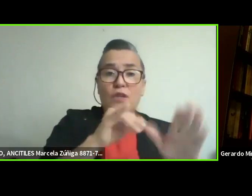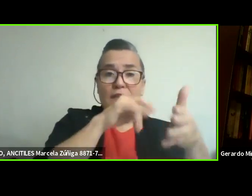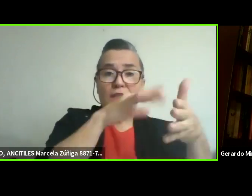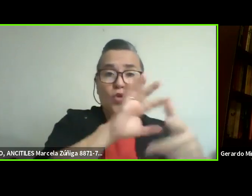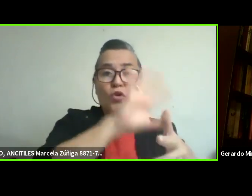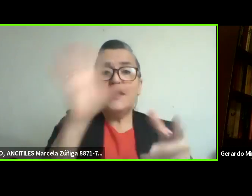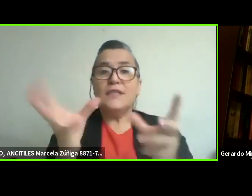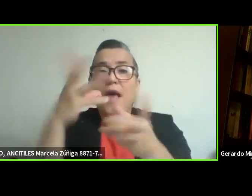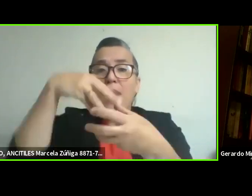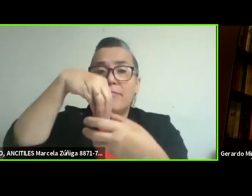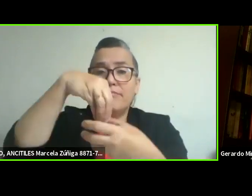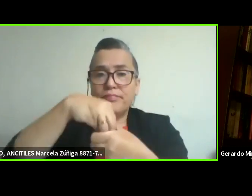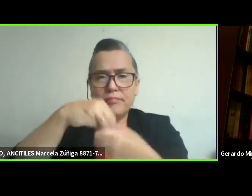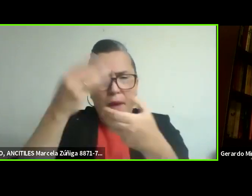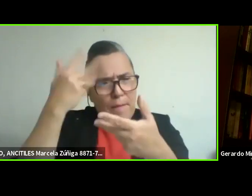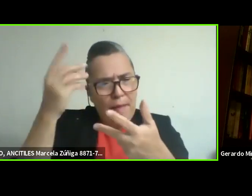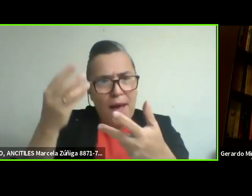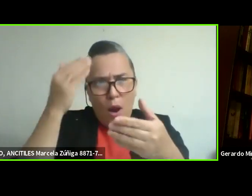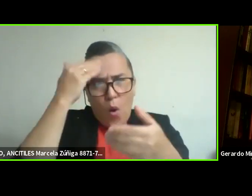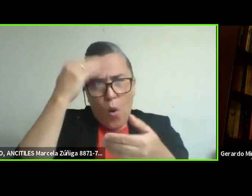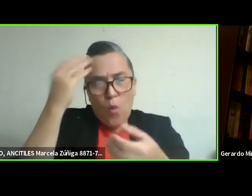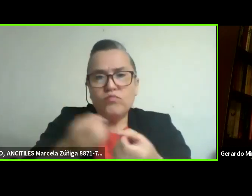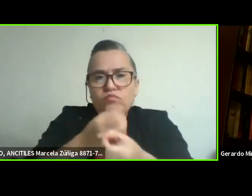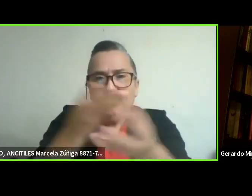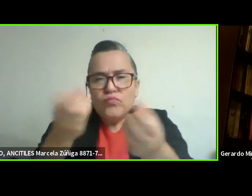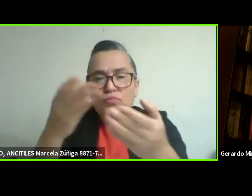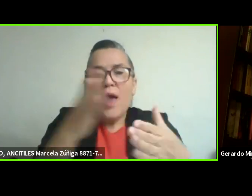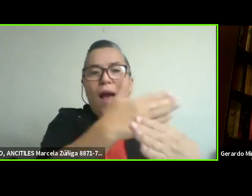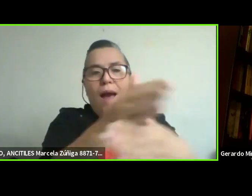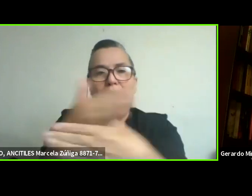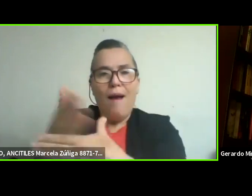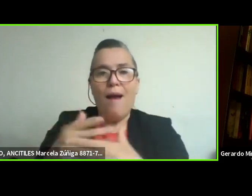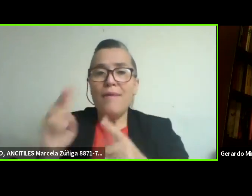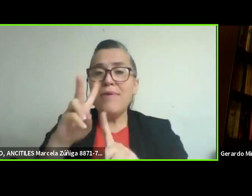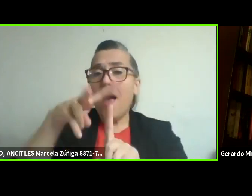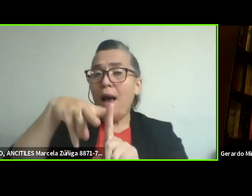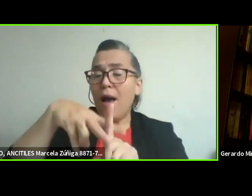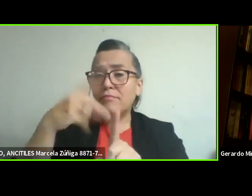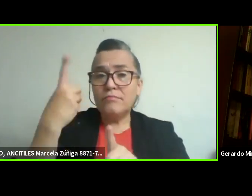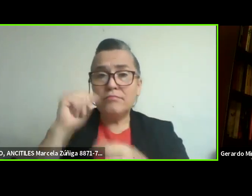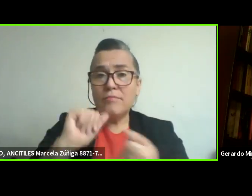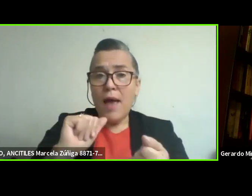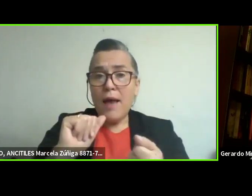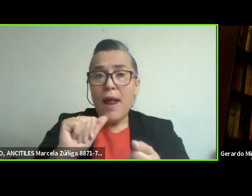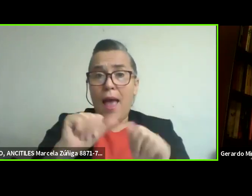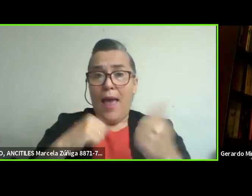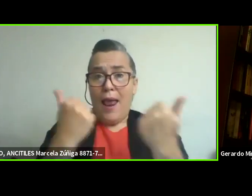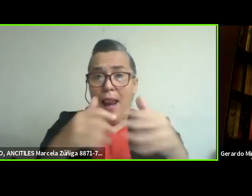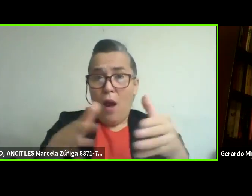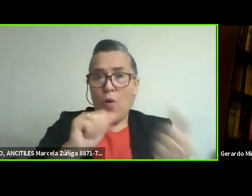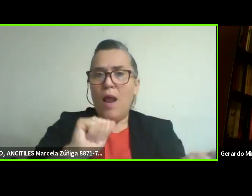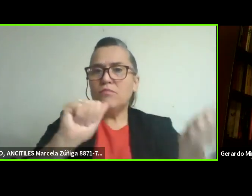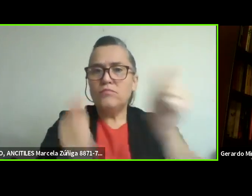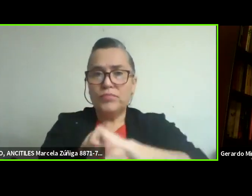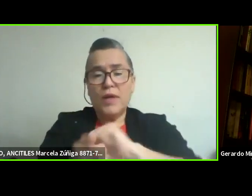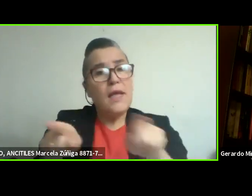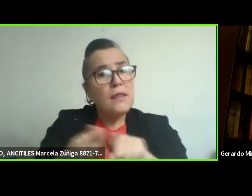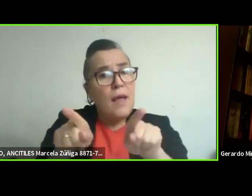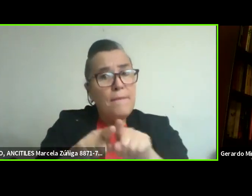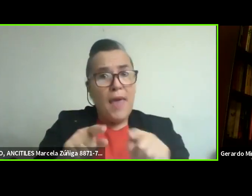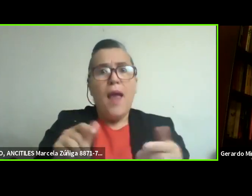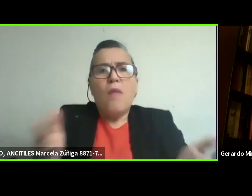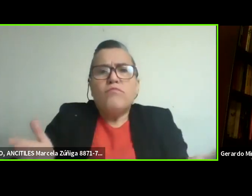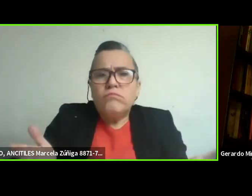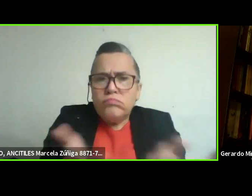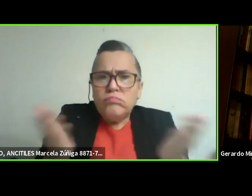de conocimientos que pueden ser difundidos y aplicados no solamente para transformar la acción del aula sino para propiciar cambios en los